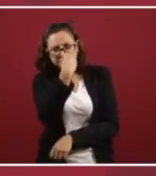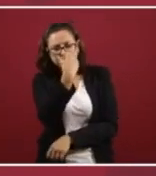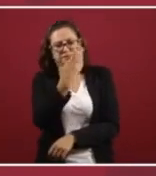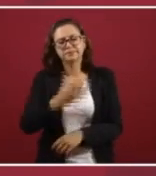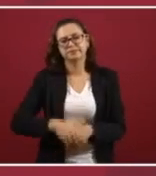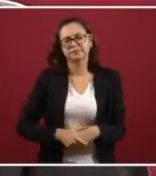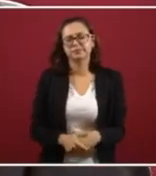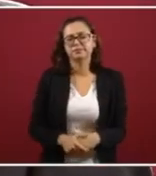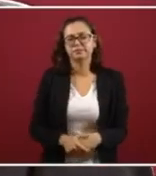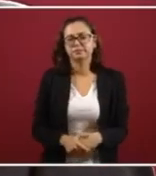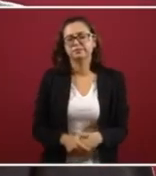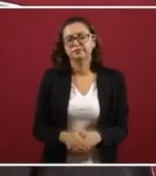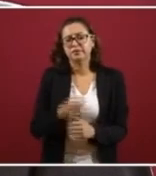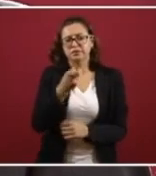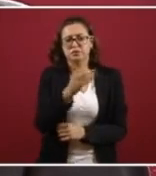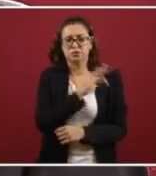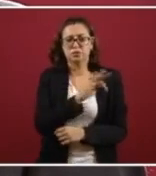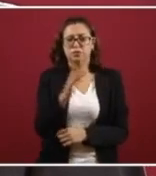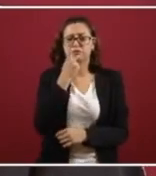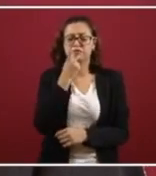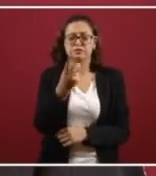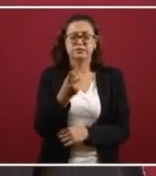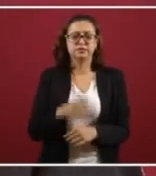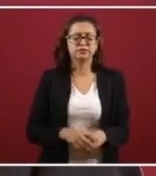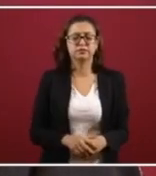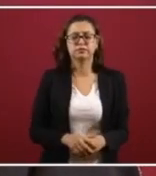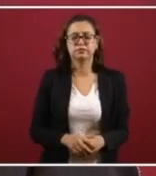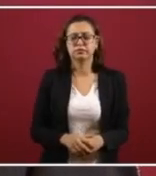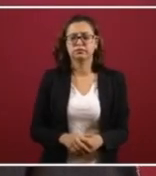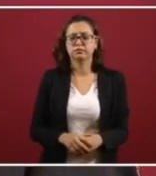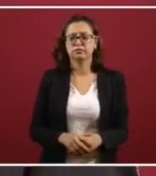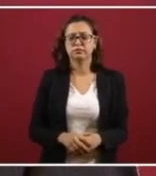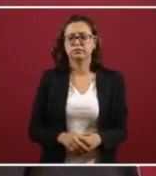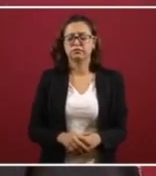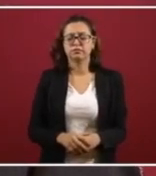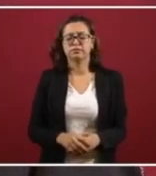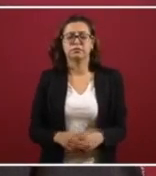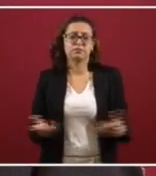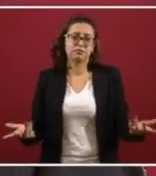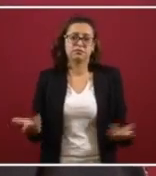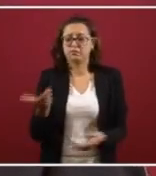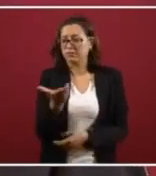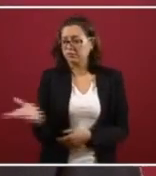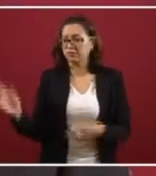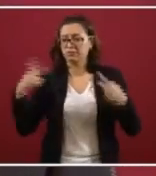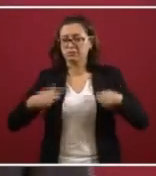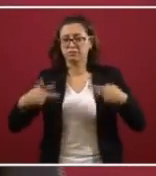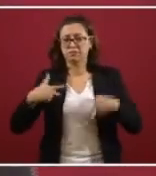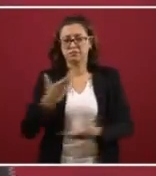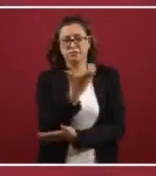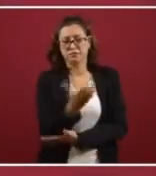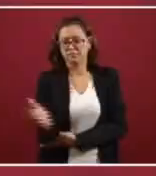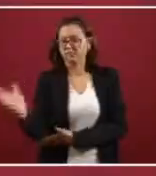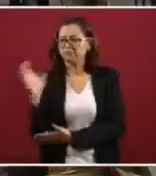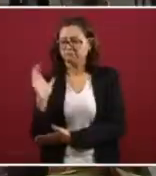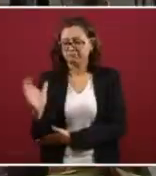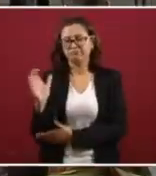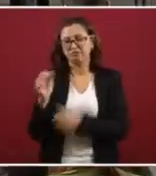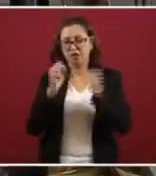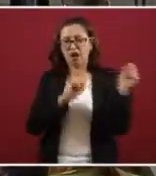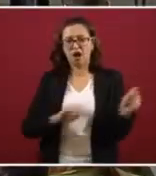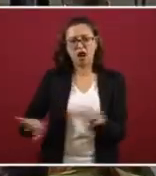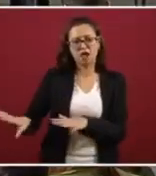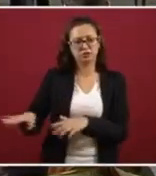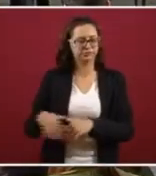Eso es lo que podríamos decir, no abandonar a los campesinos. Así fue como el presidente